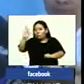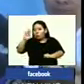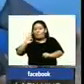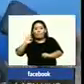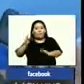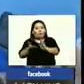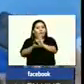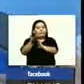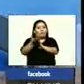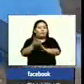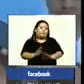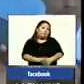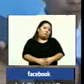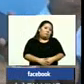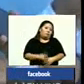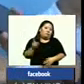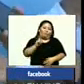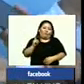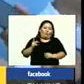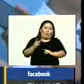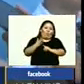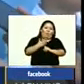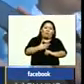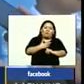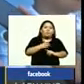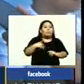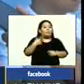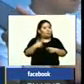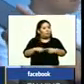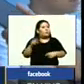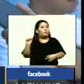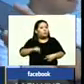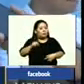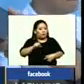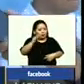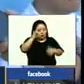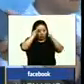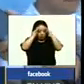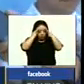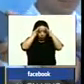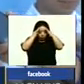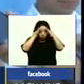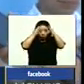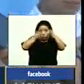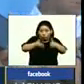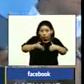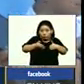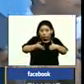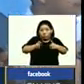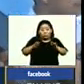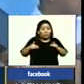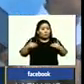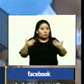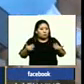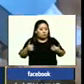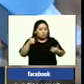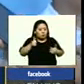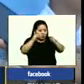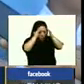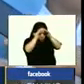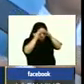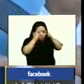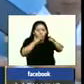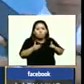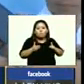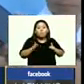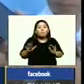fuera de casa. No, presión no hay, pero sí hay que estar concentrado, hay que estar muy bien concentrado para